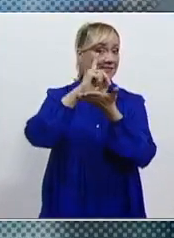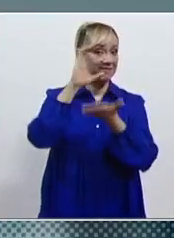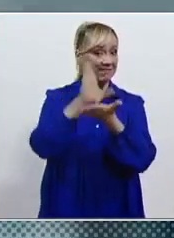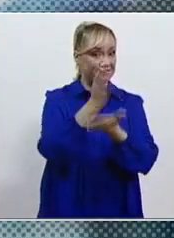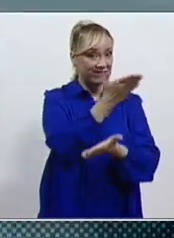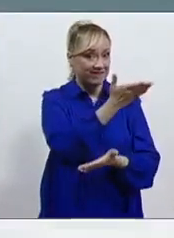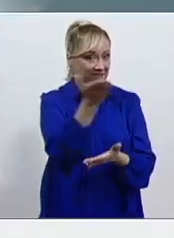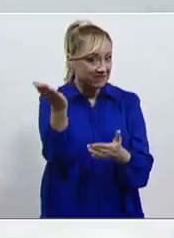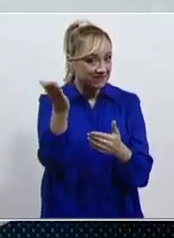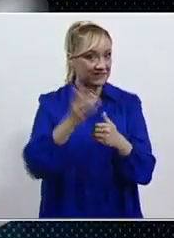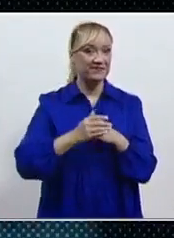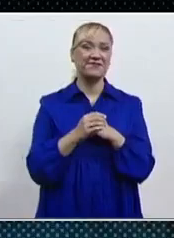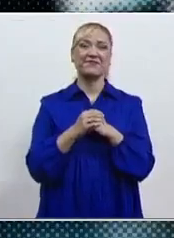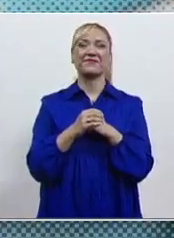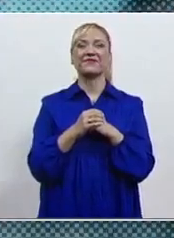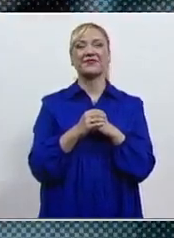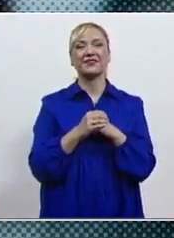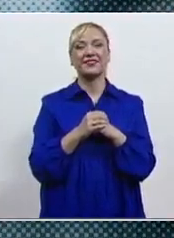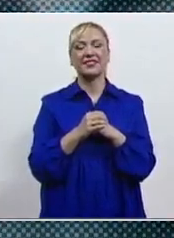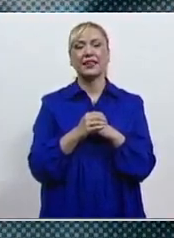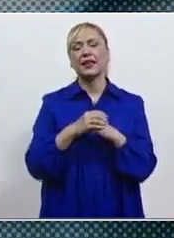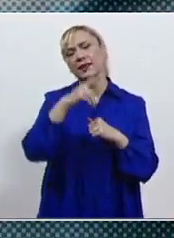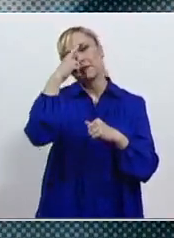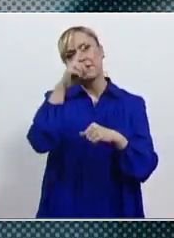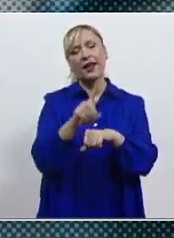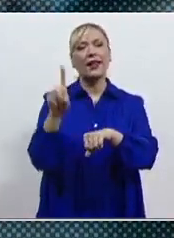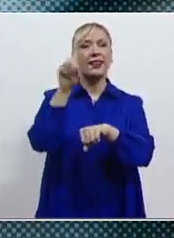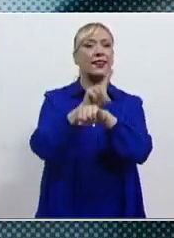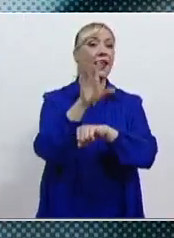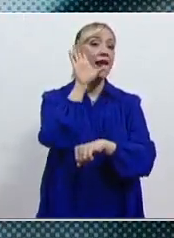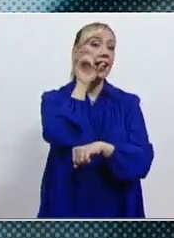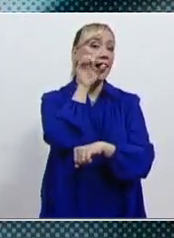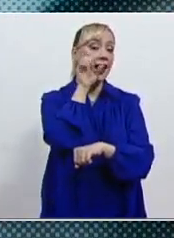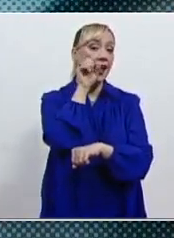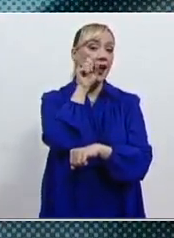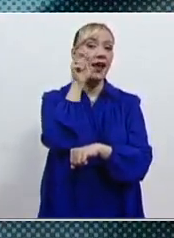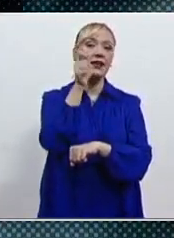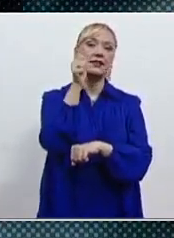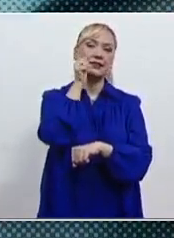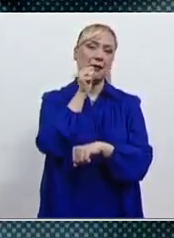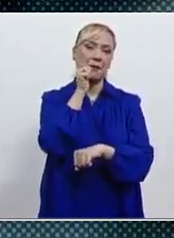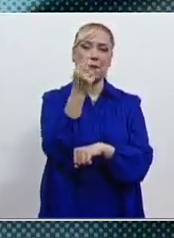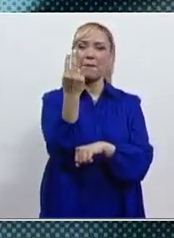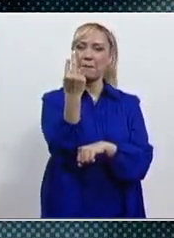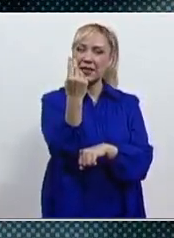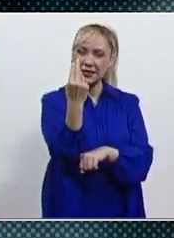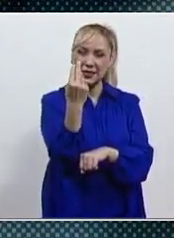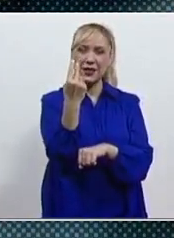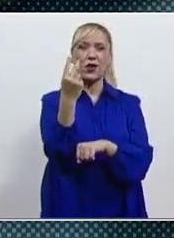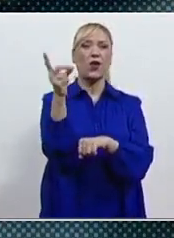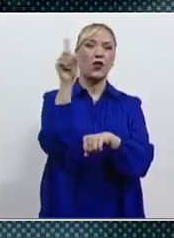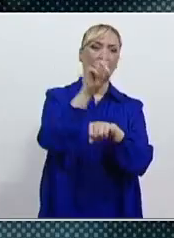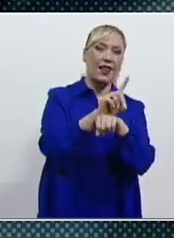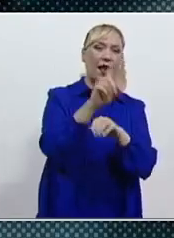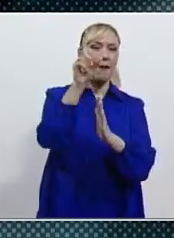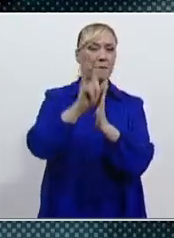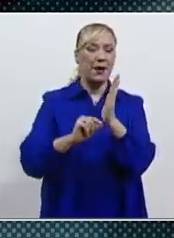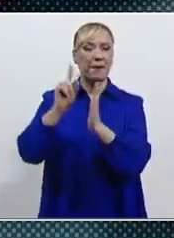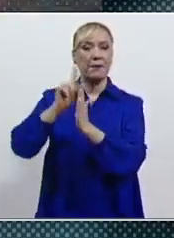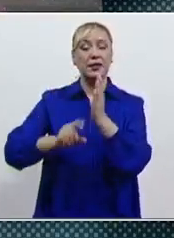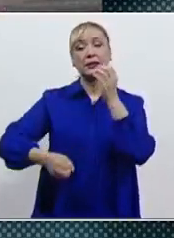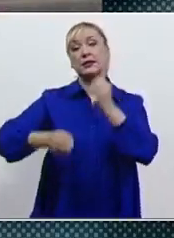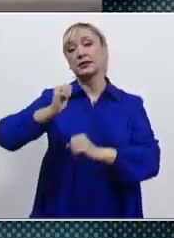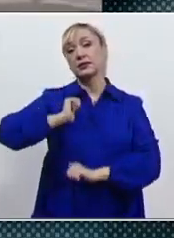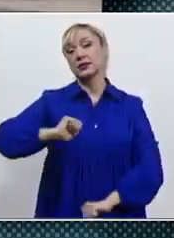discapacidad. En el marco del Día Naranja, que se conmemora el 25 de cada mes, el Poder Judicial del Estado